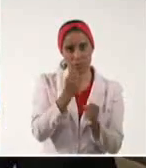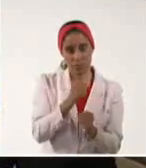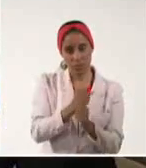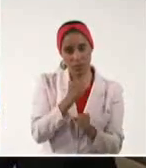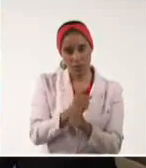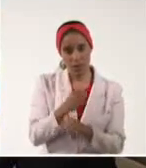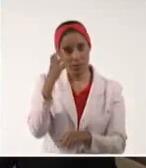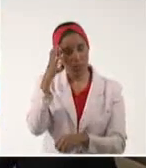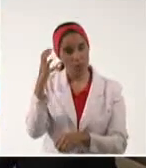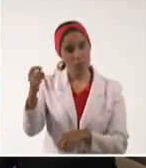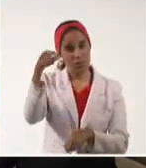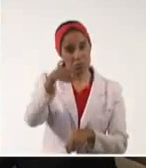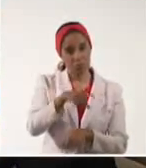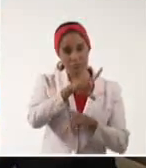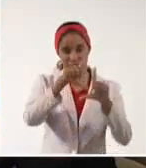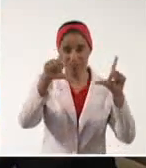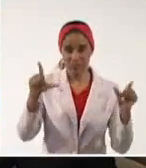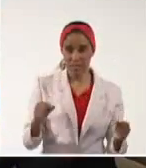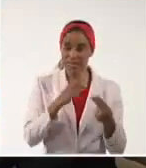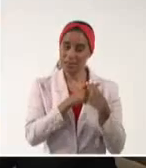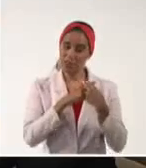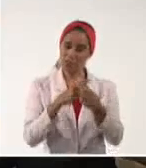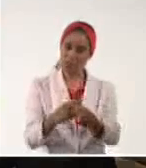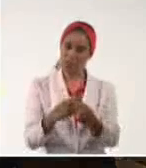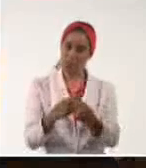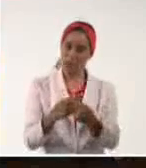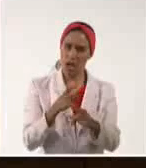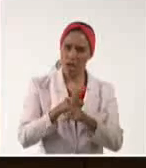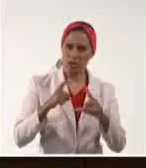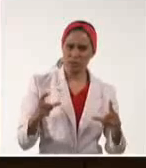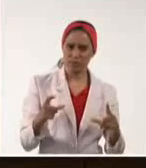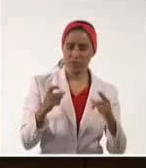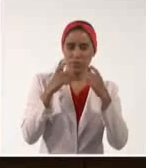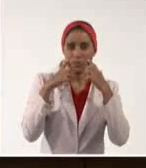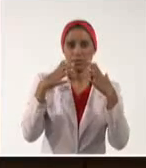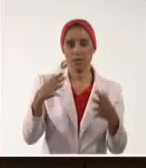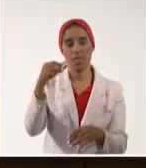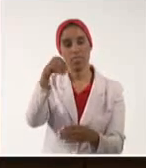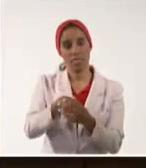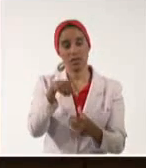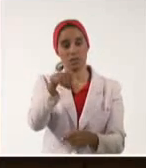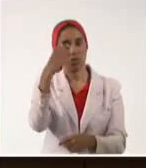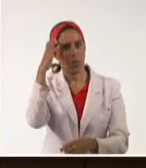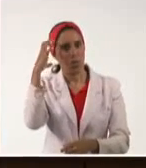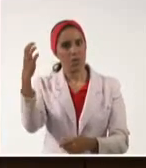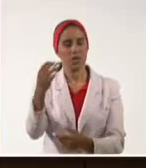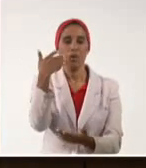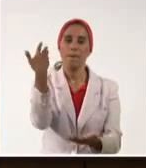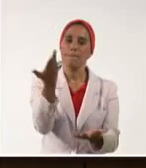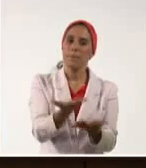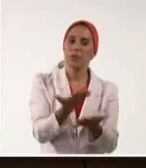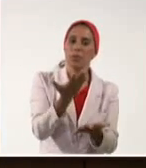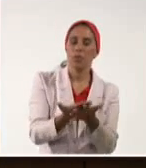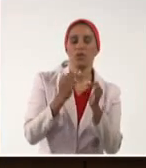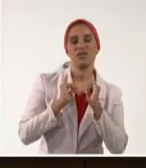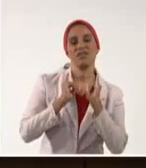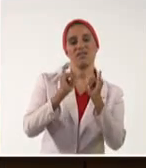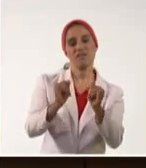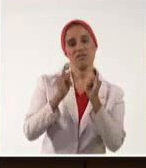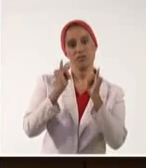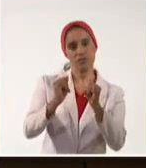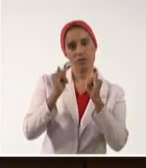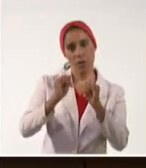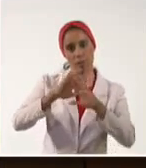alta responsabilidad de la que no reniega. Este gobierno propone, informa,